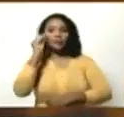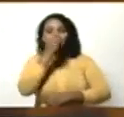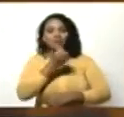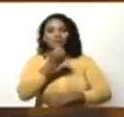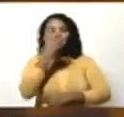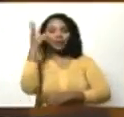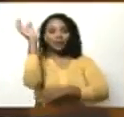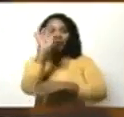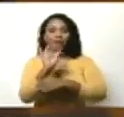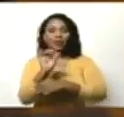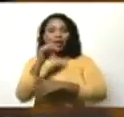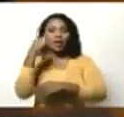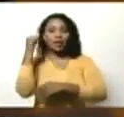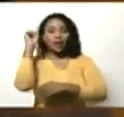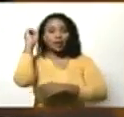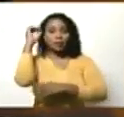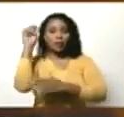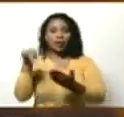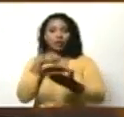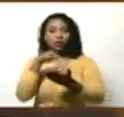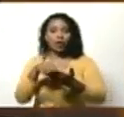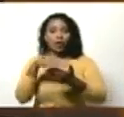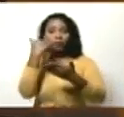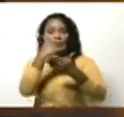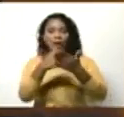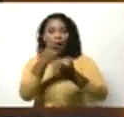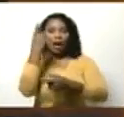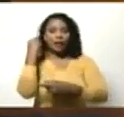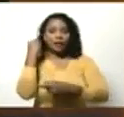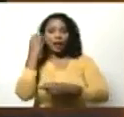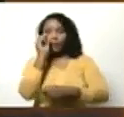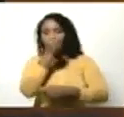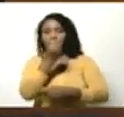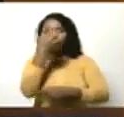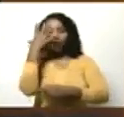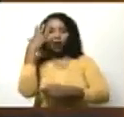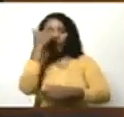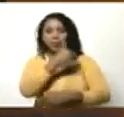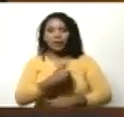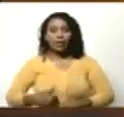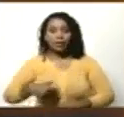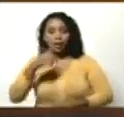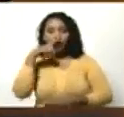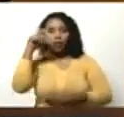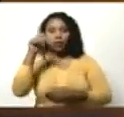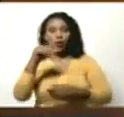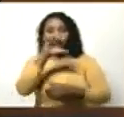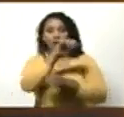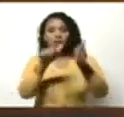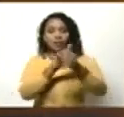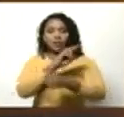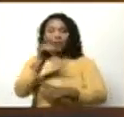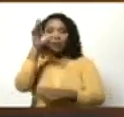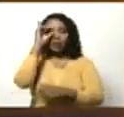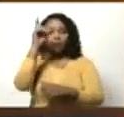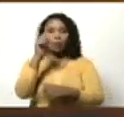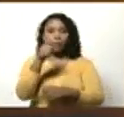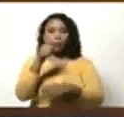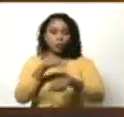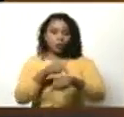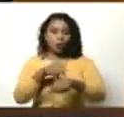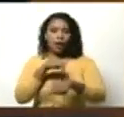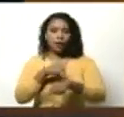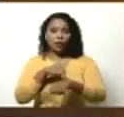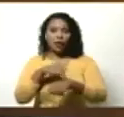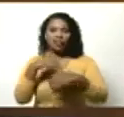Ha tenido una agenda bastante fuerte desde el día de ayer, desde el Palacio de Miraflores, con el presidente Nicolás Maduro Moros, con la vicepresidenta hace pocos minutos. A esta hora